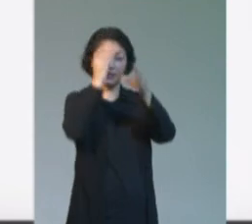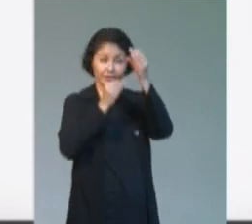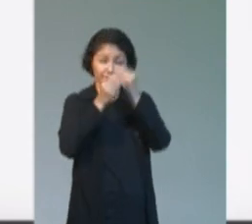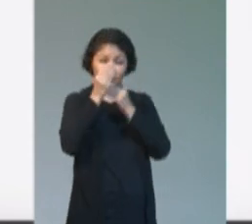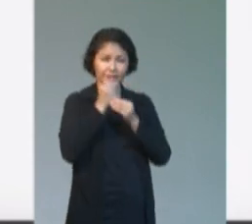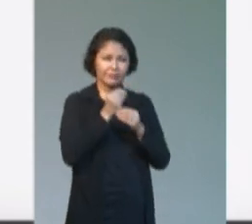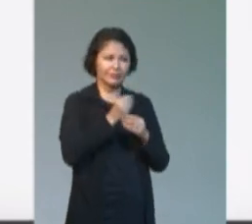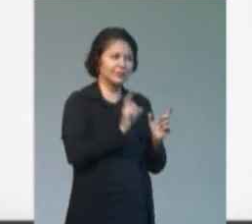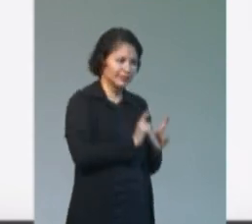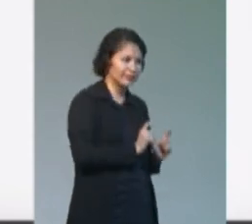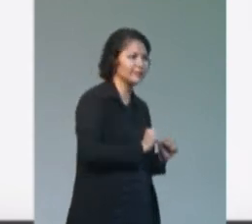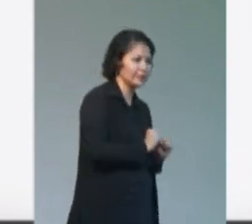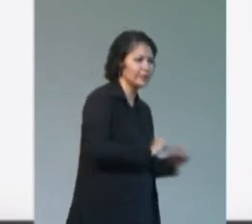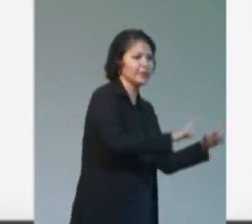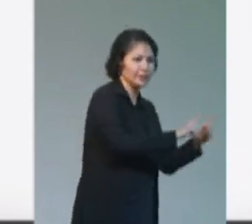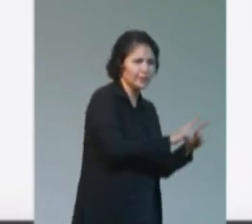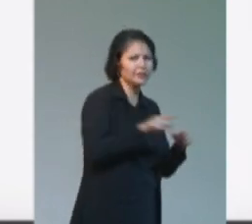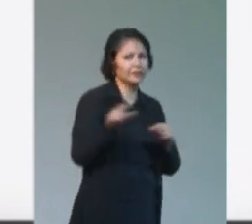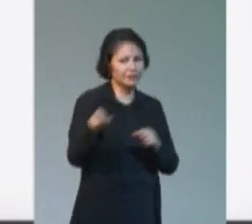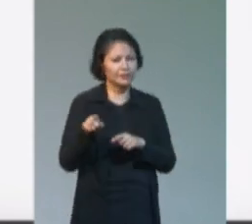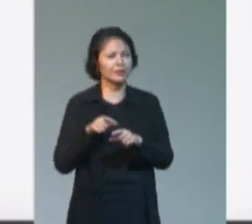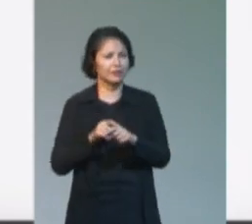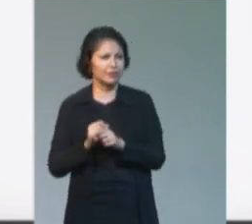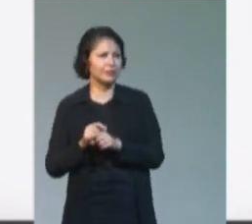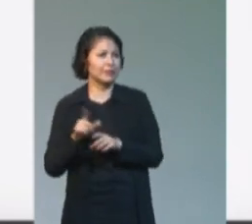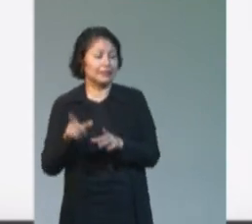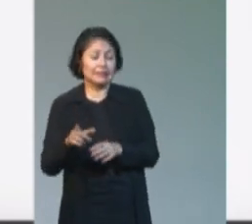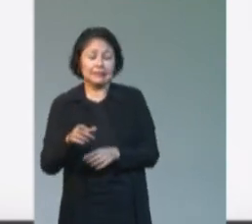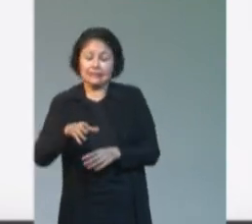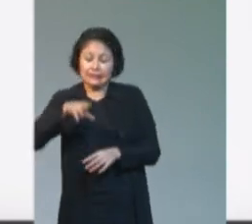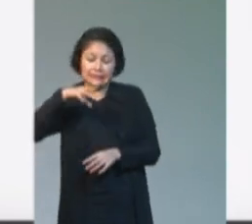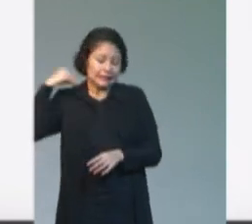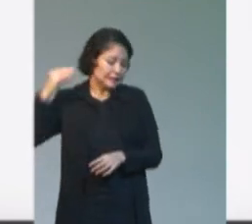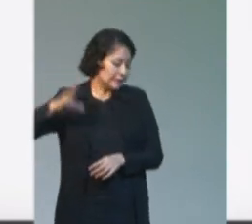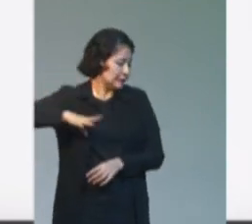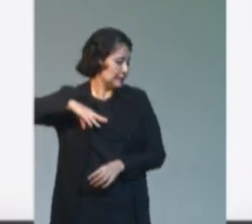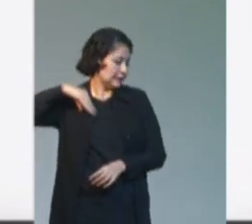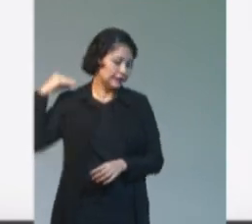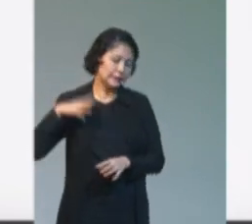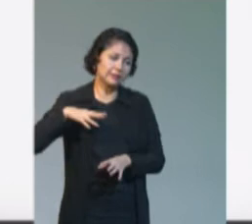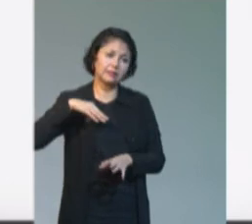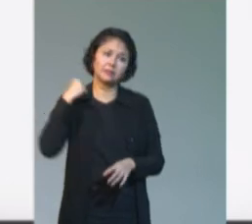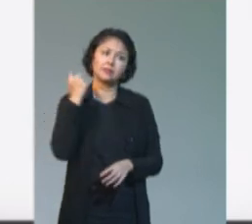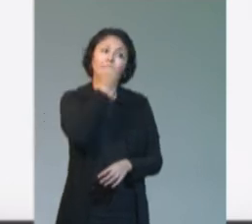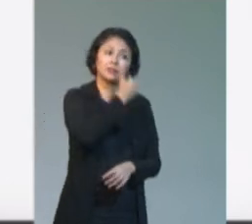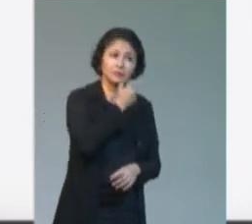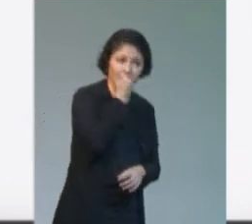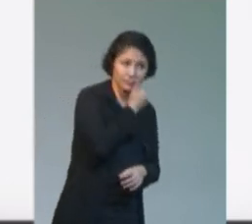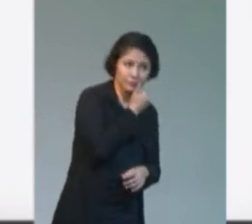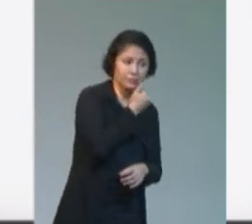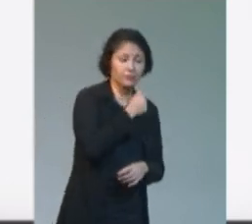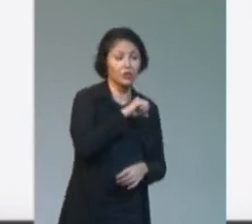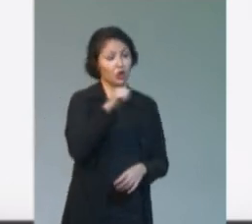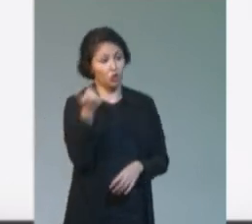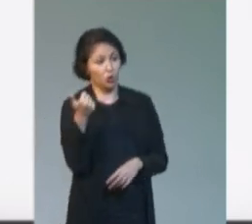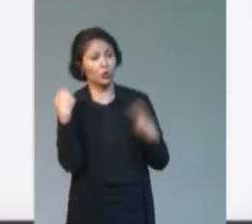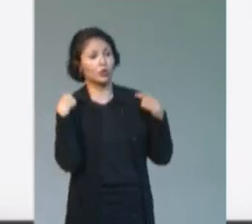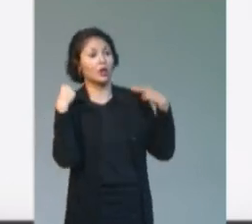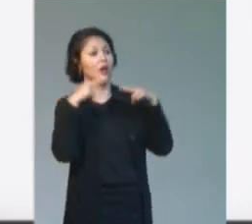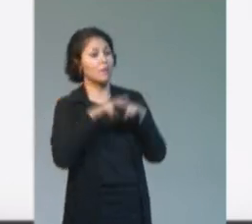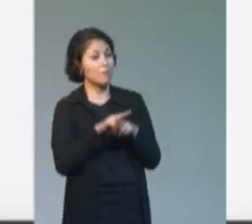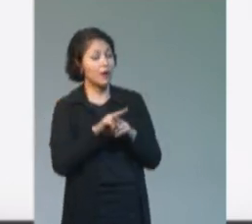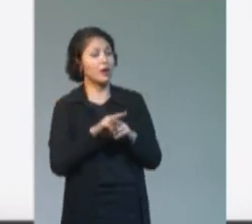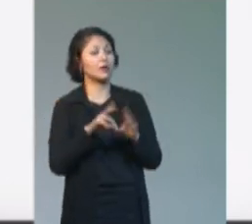quiera requiere inversión de esfuerzo cognitivo por parte del estudiante e inversión de esfuerzo cognitivo por parte del profesor para